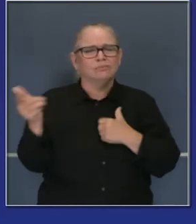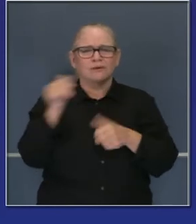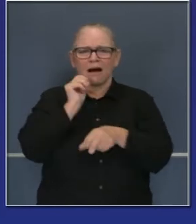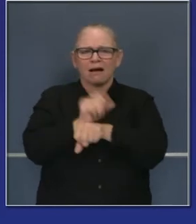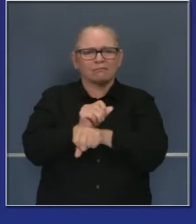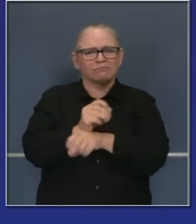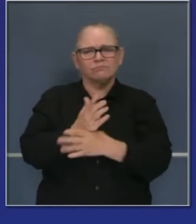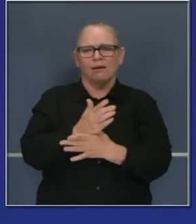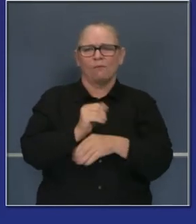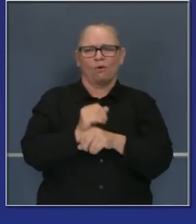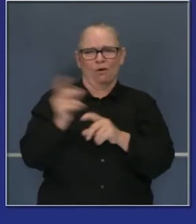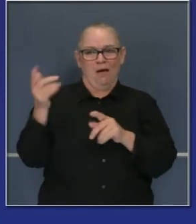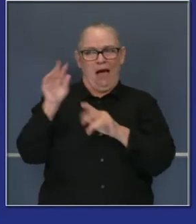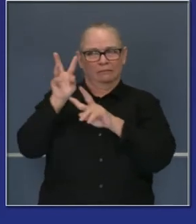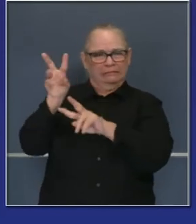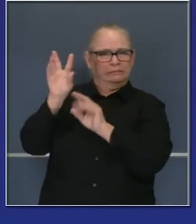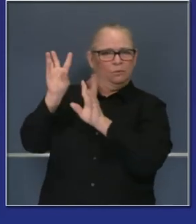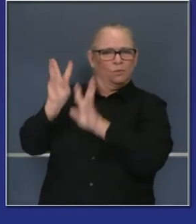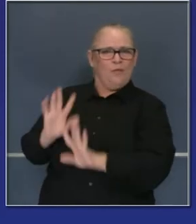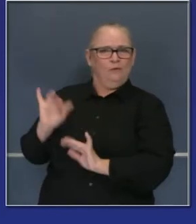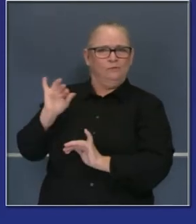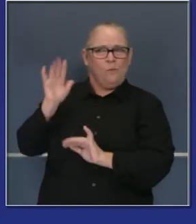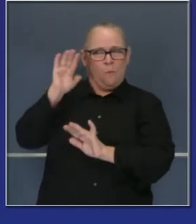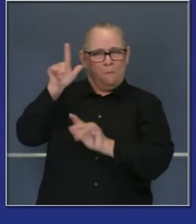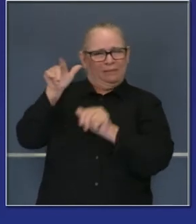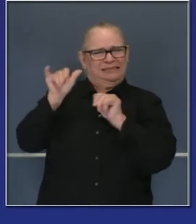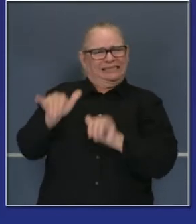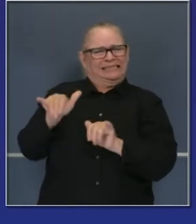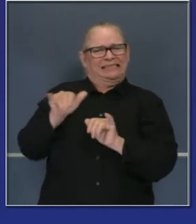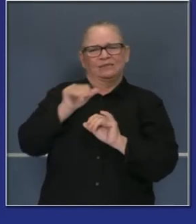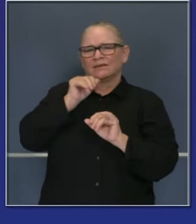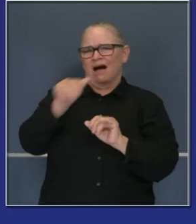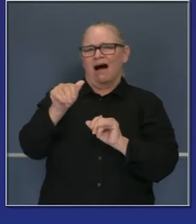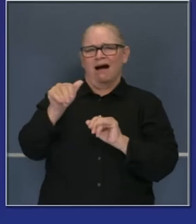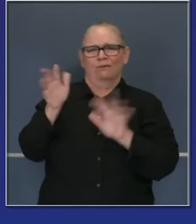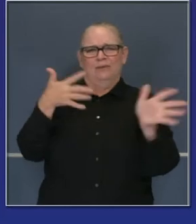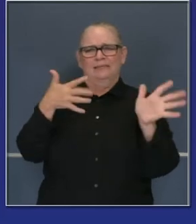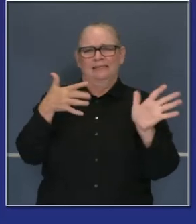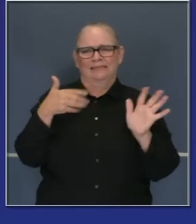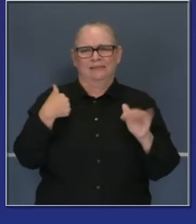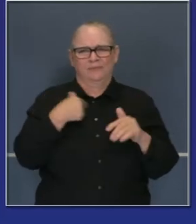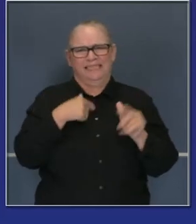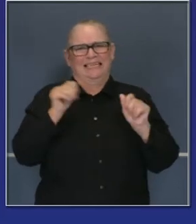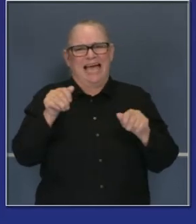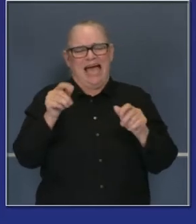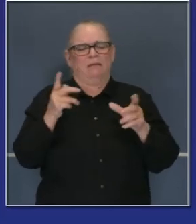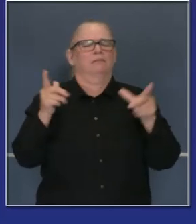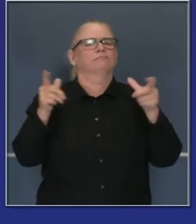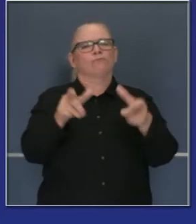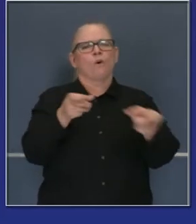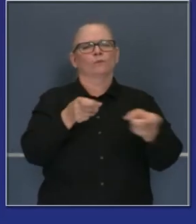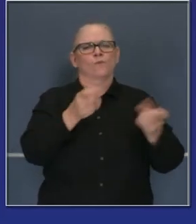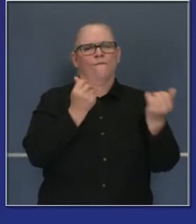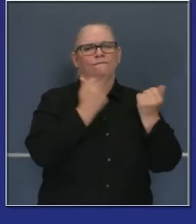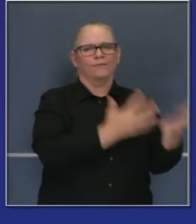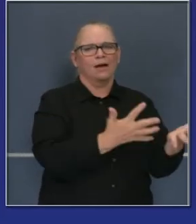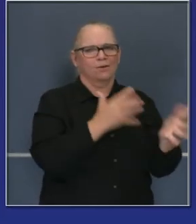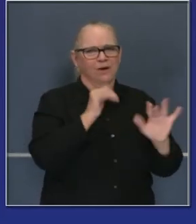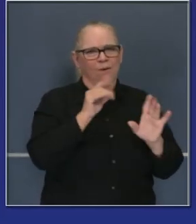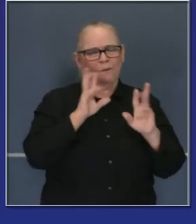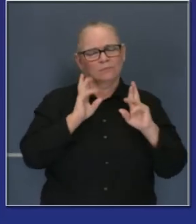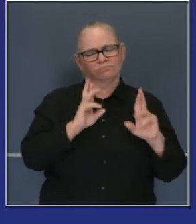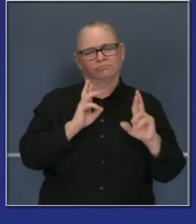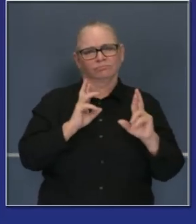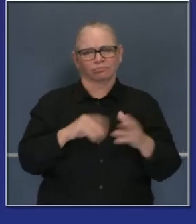allí y tal vez habrá principal precipitación en el norte de california cerca de la frontera con oregón lo cual nos va a ayudar con